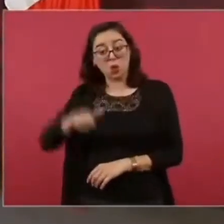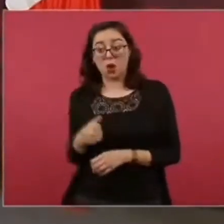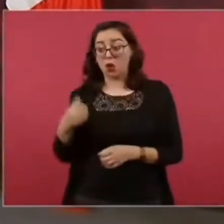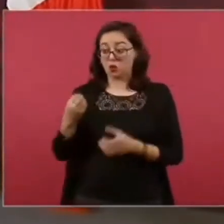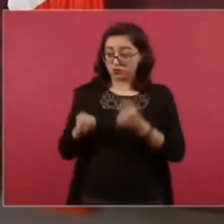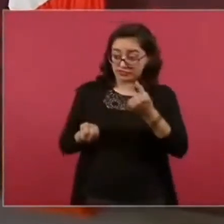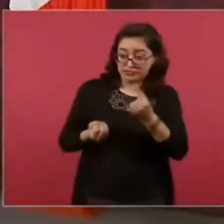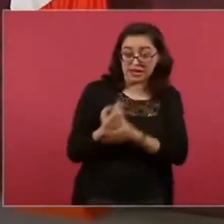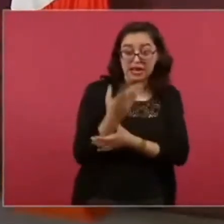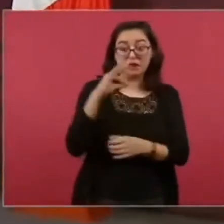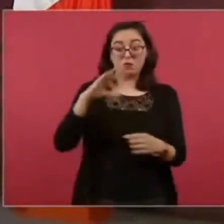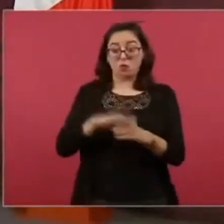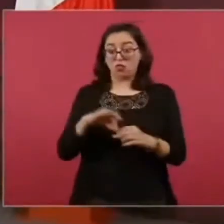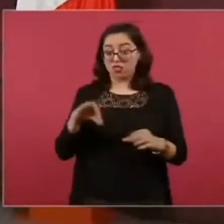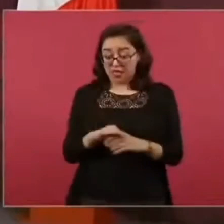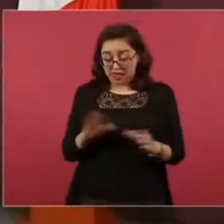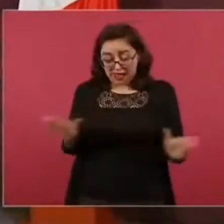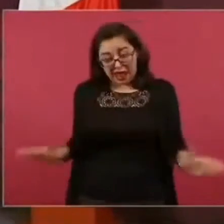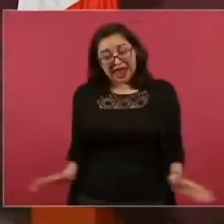a votar.